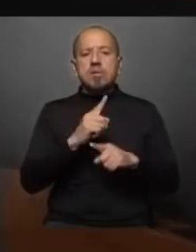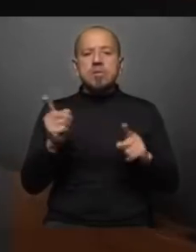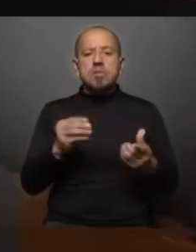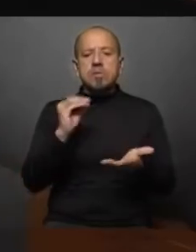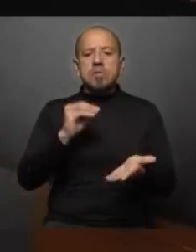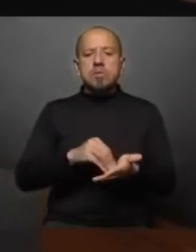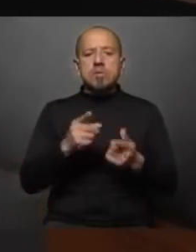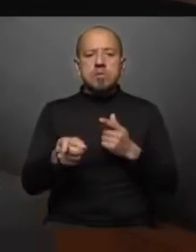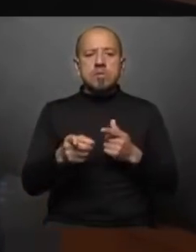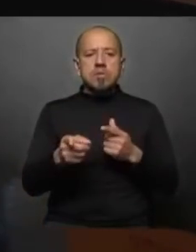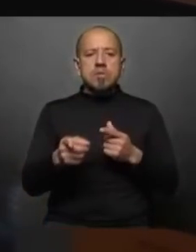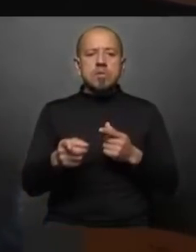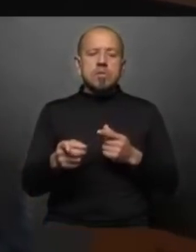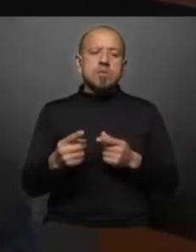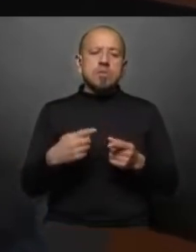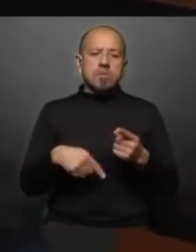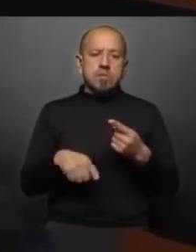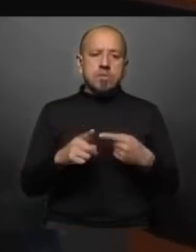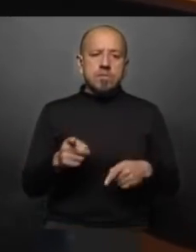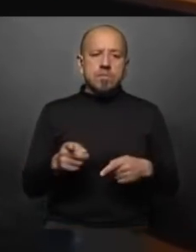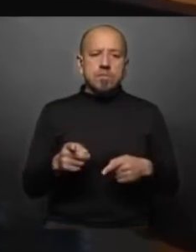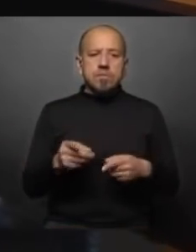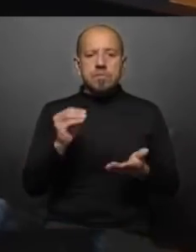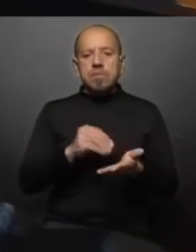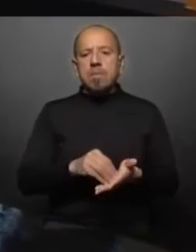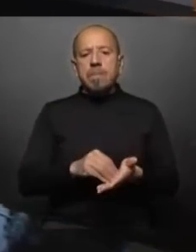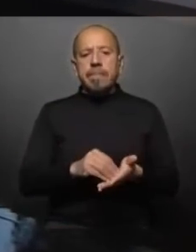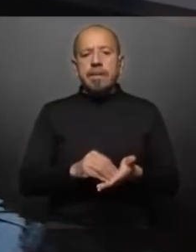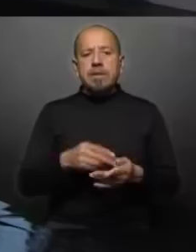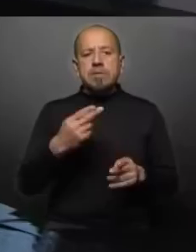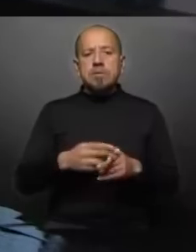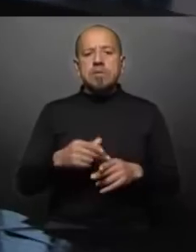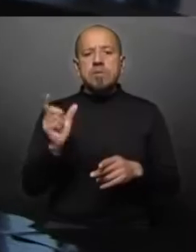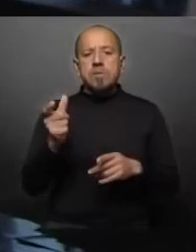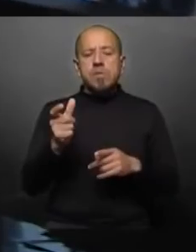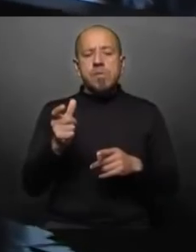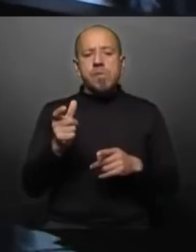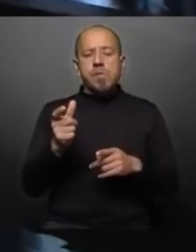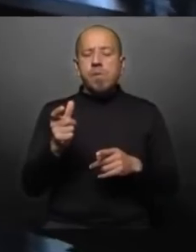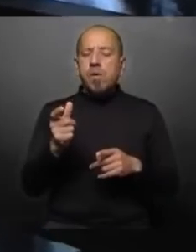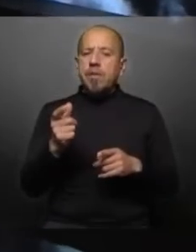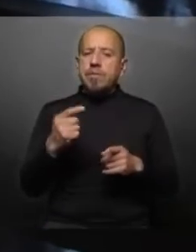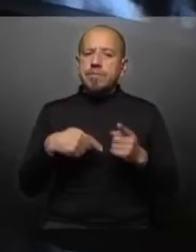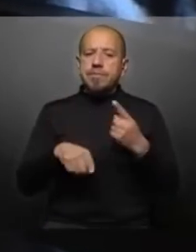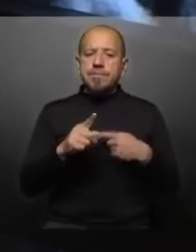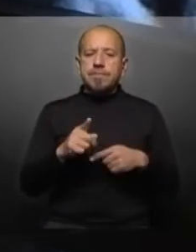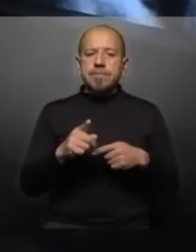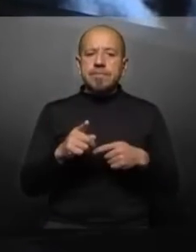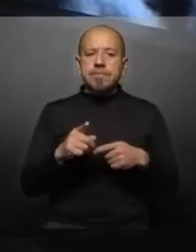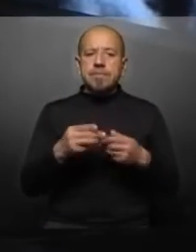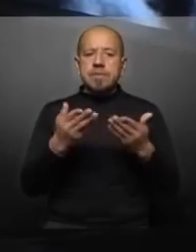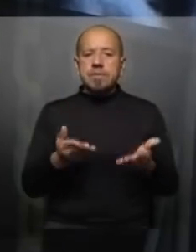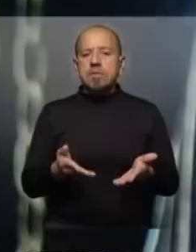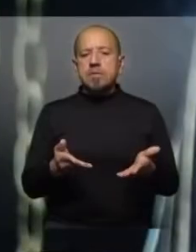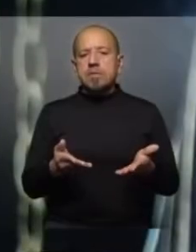del nombre y del apellido es decir eh le ponemos nombre y apellid una norma pero a quien le da nombre a esa